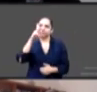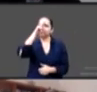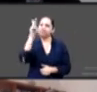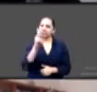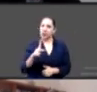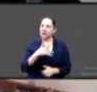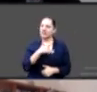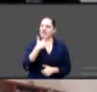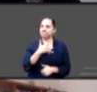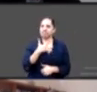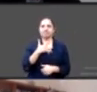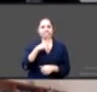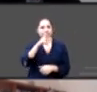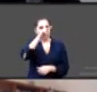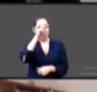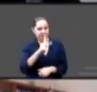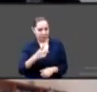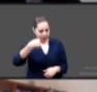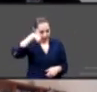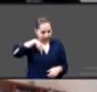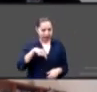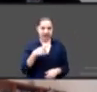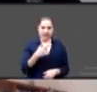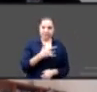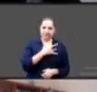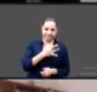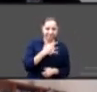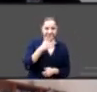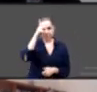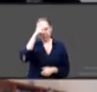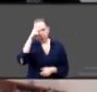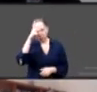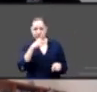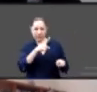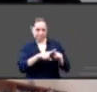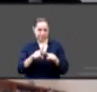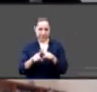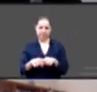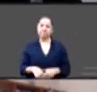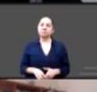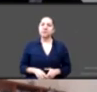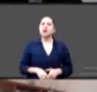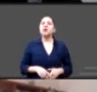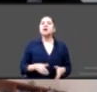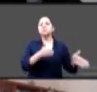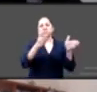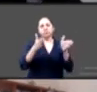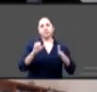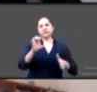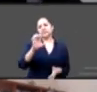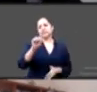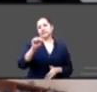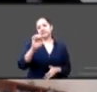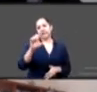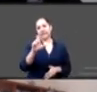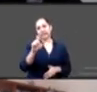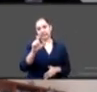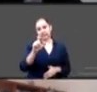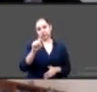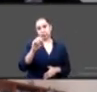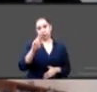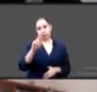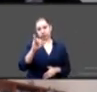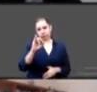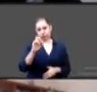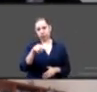profundo. Pasemos a la siguiente. Esto produce algo más que es la sextorsión o el chantaje o extorsión que utilizan